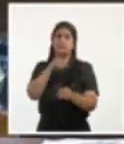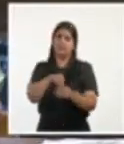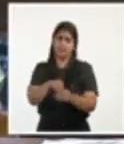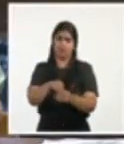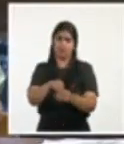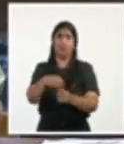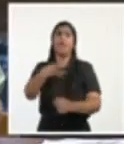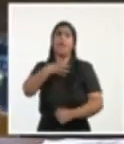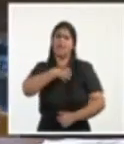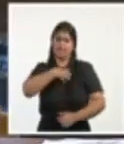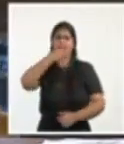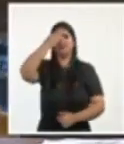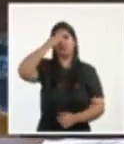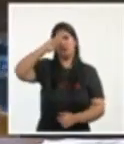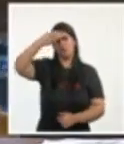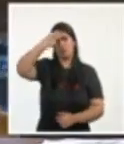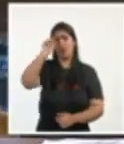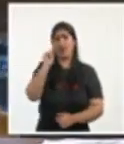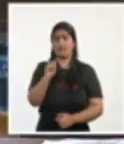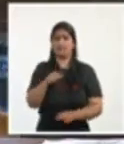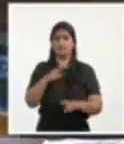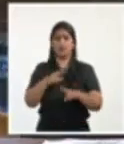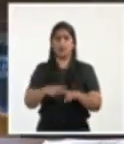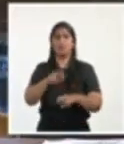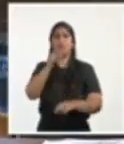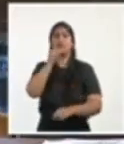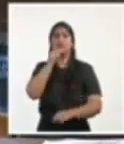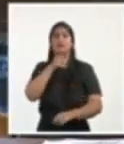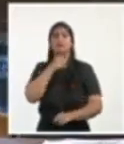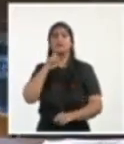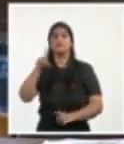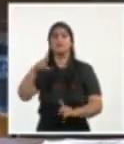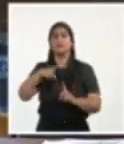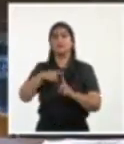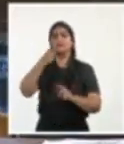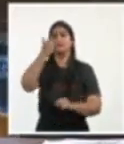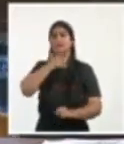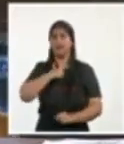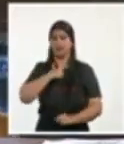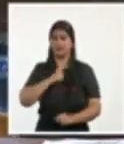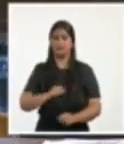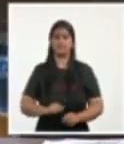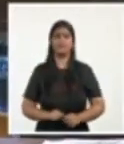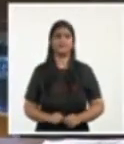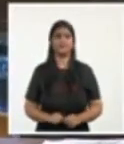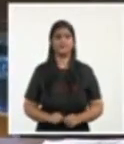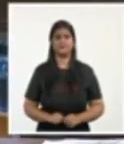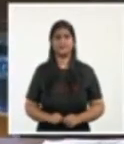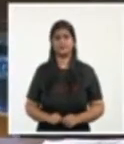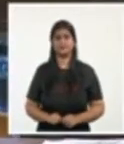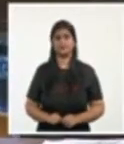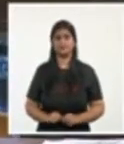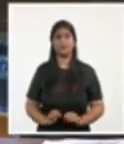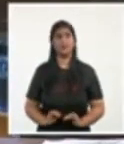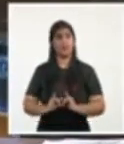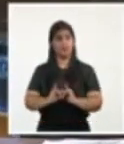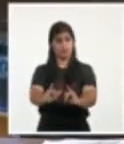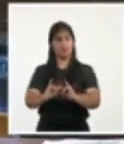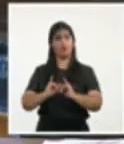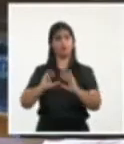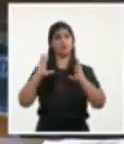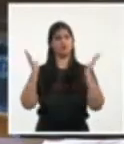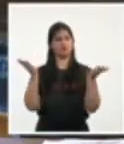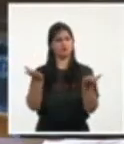Estudios internacionales ya publicados y también algunos medios de prensa que toman